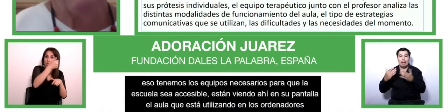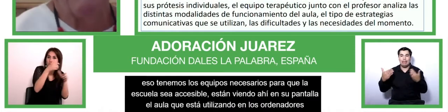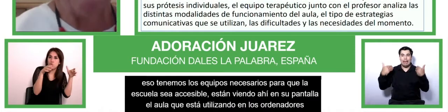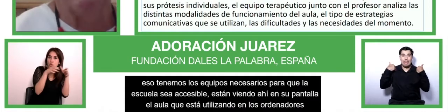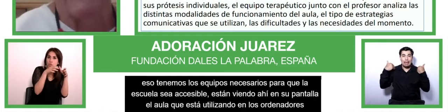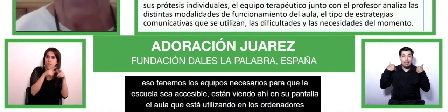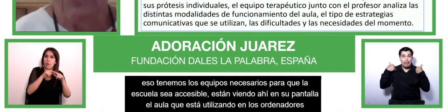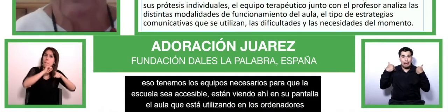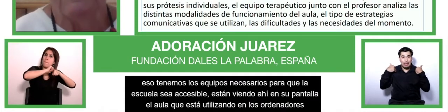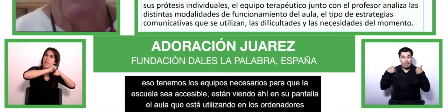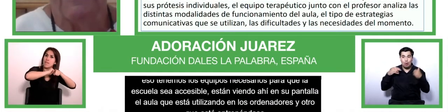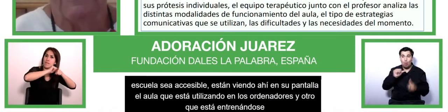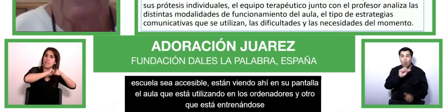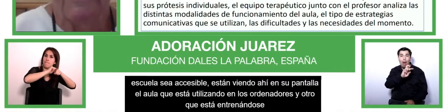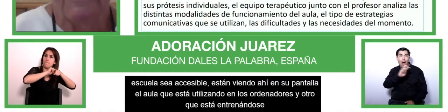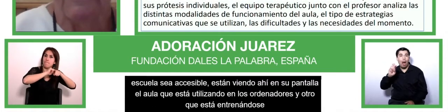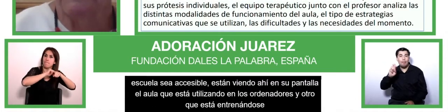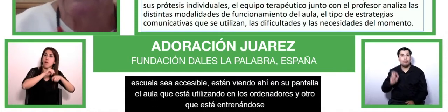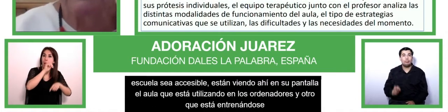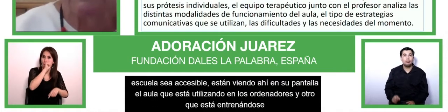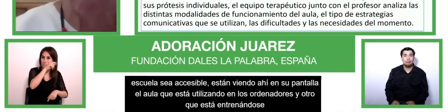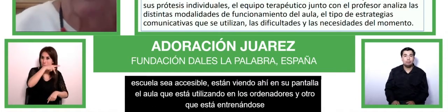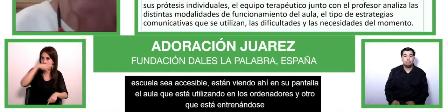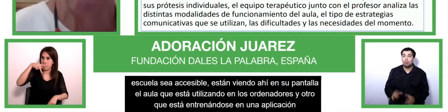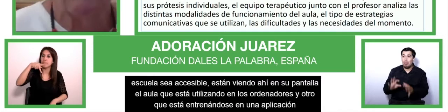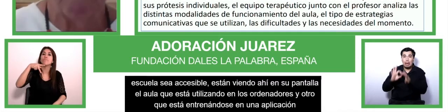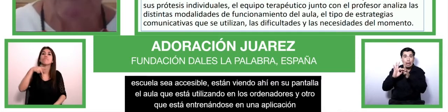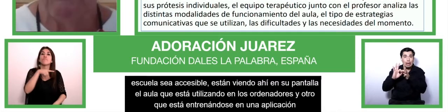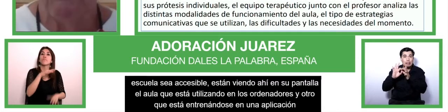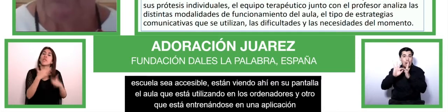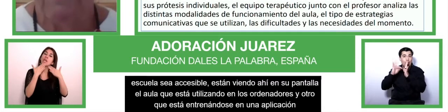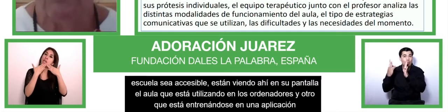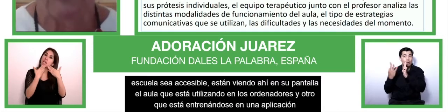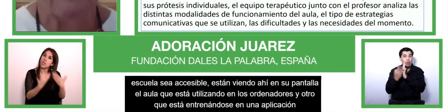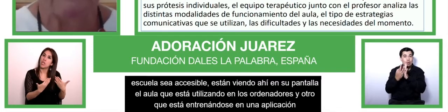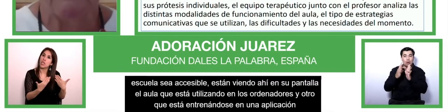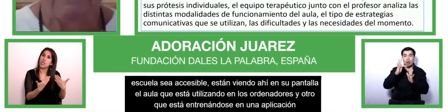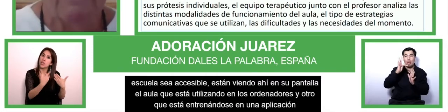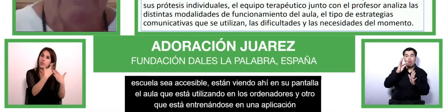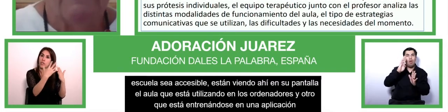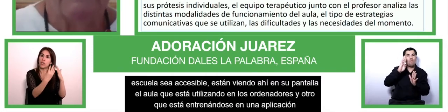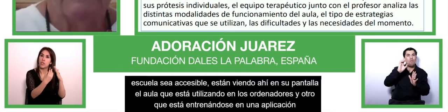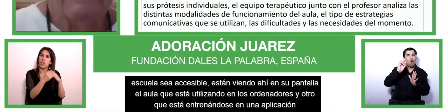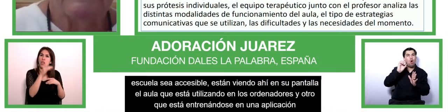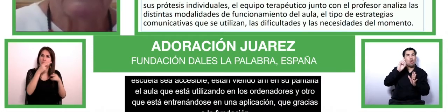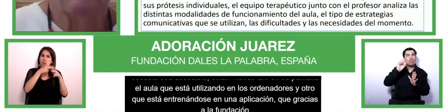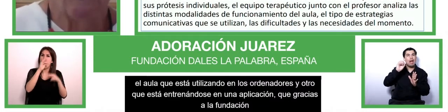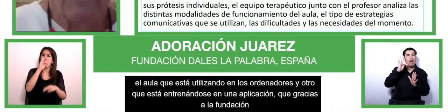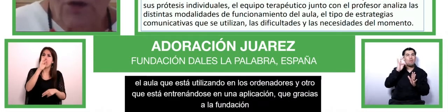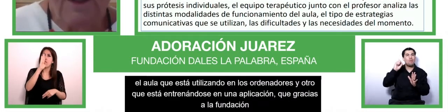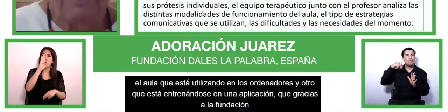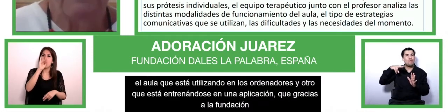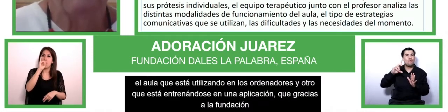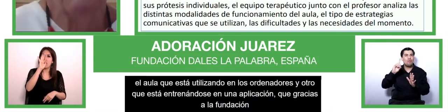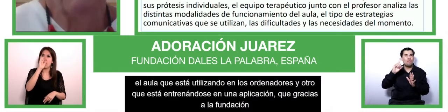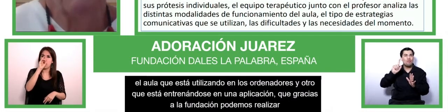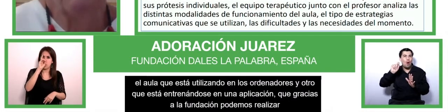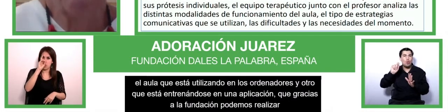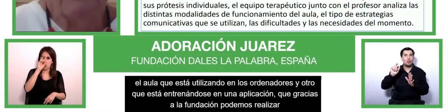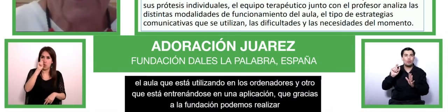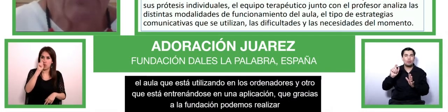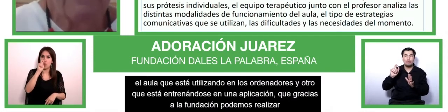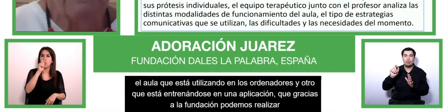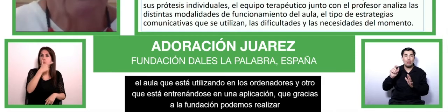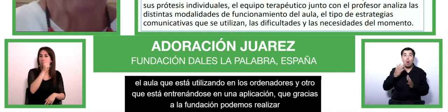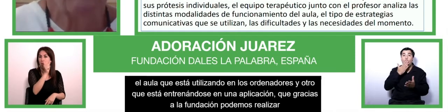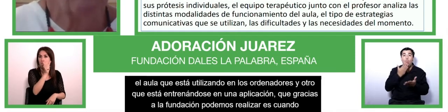una aplicación que gracias a la Fundación Vodafone pudimos realizar, que es cuando tienen el